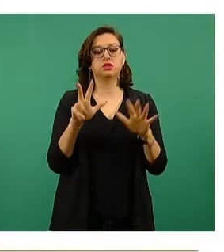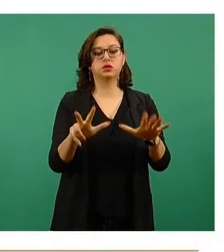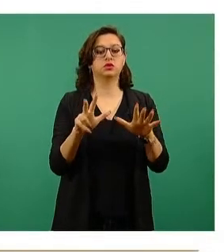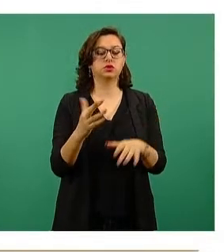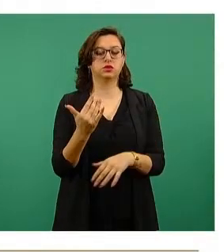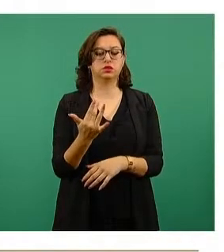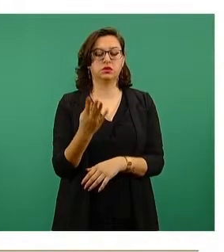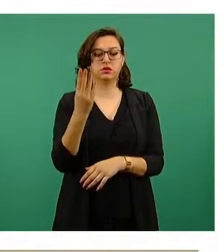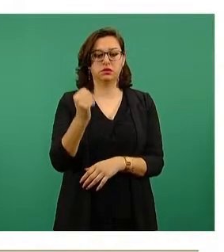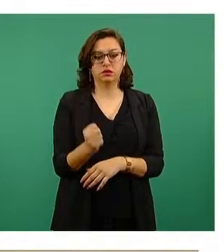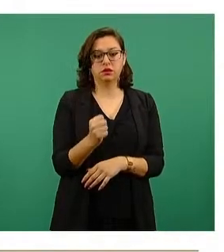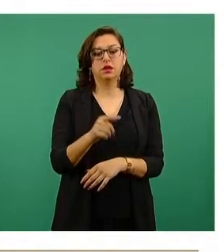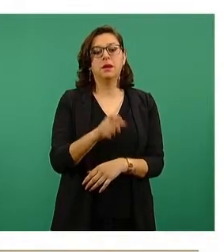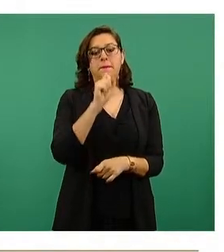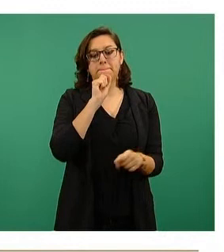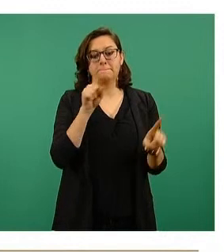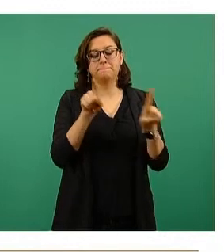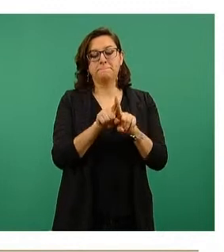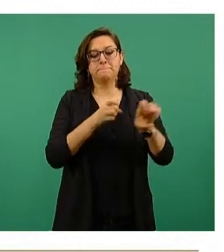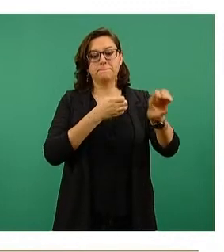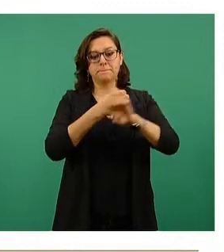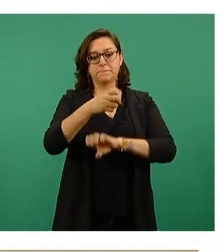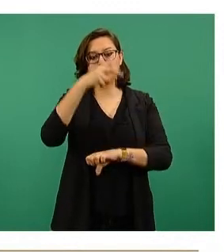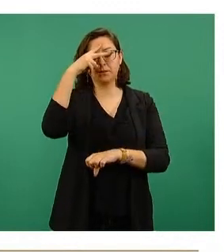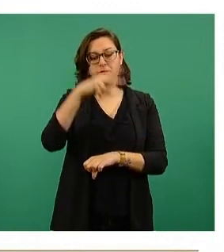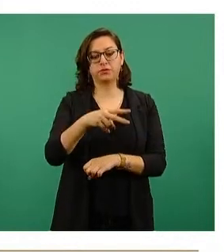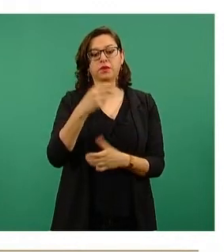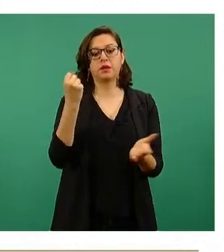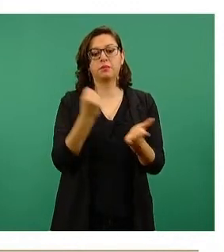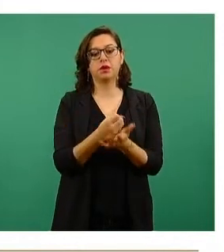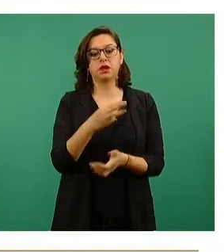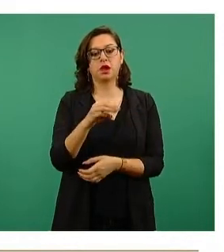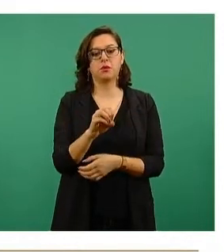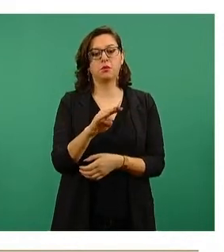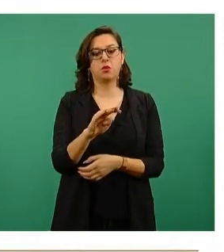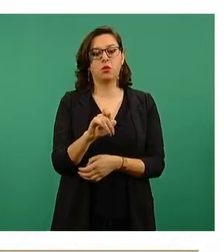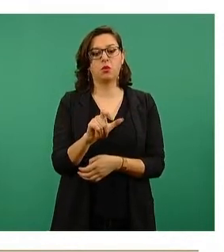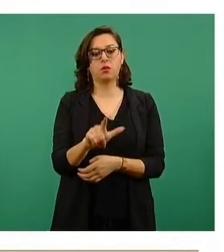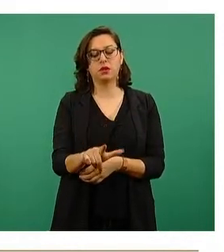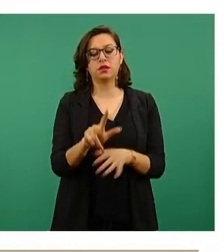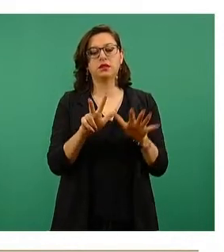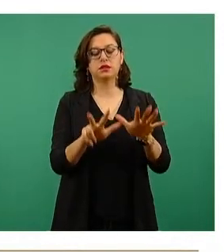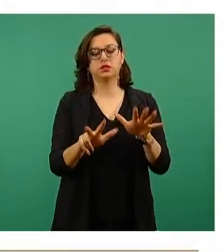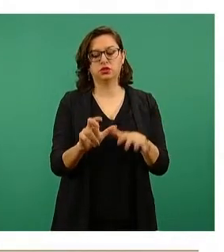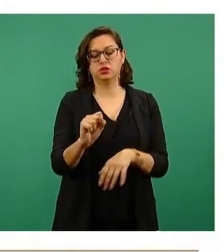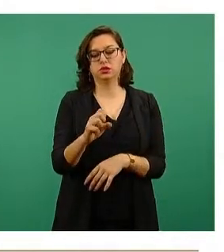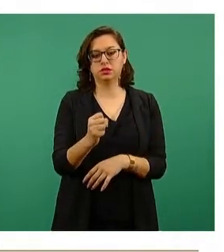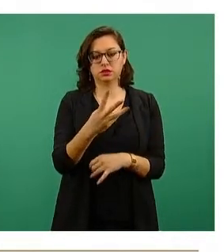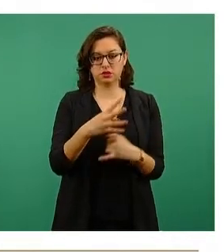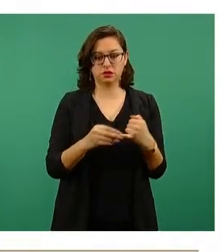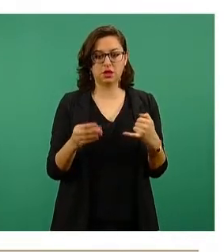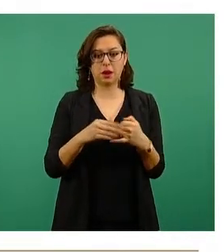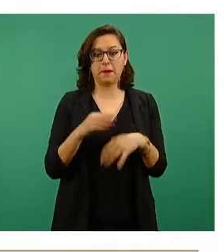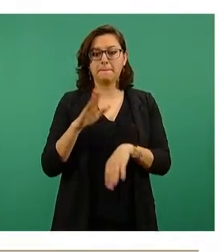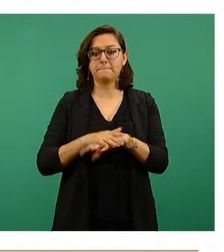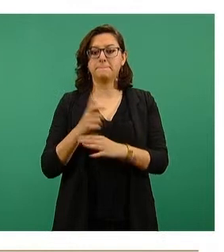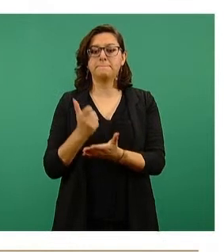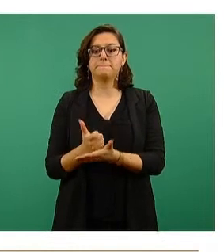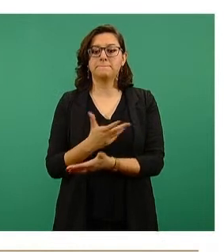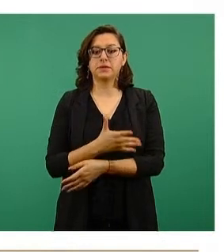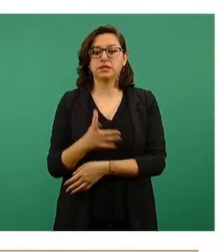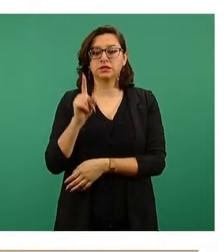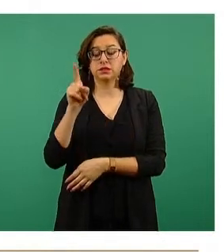centavos y en San Mateo Atenco, Estado de México, por móvil en 18 pesos con 64 centavos. La más cara en